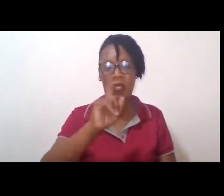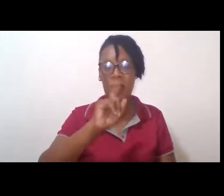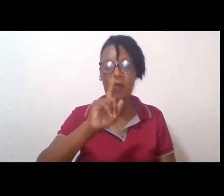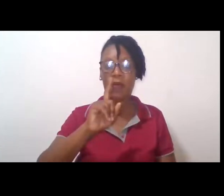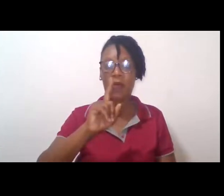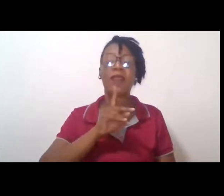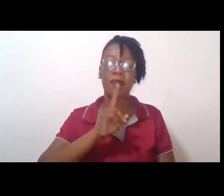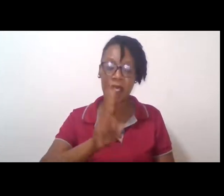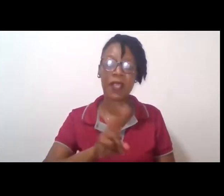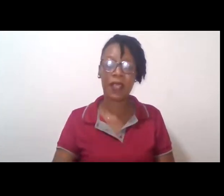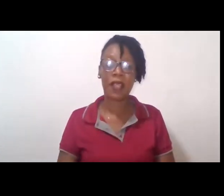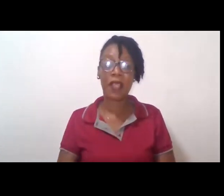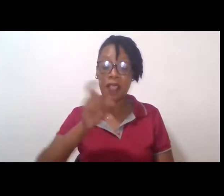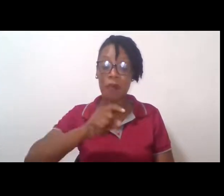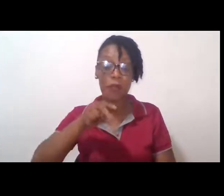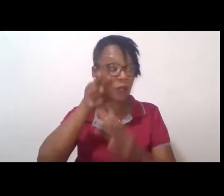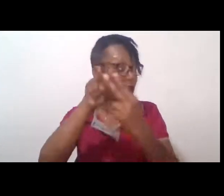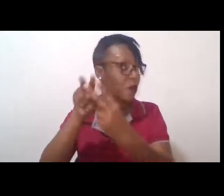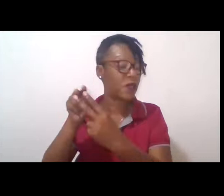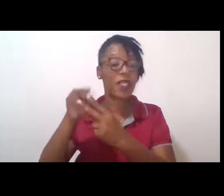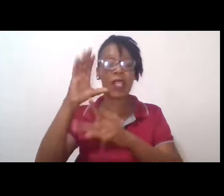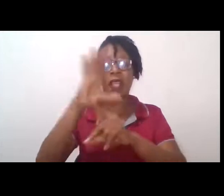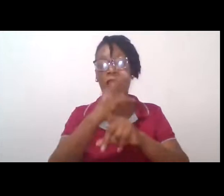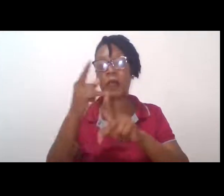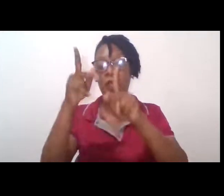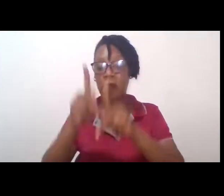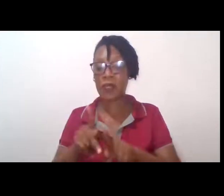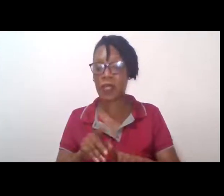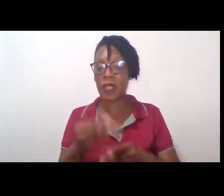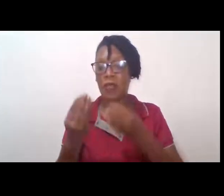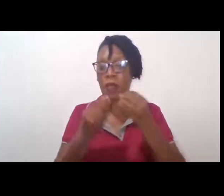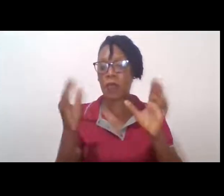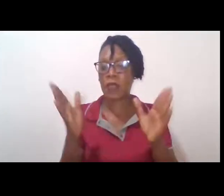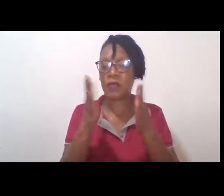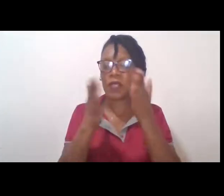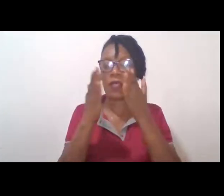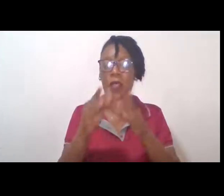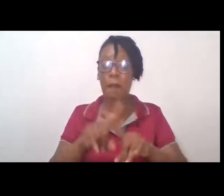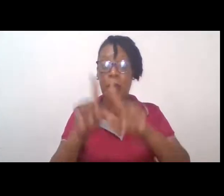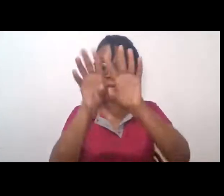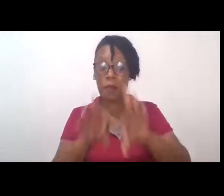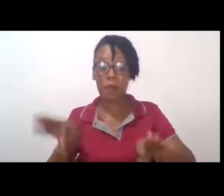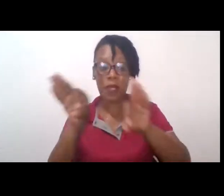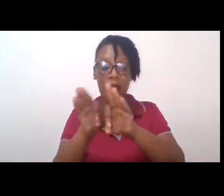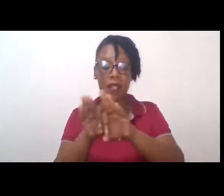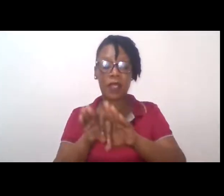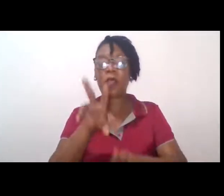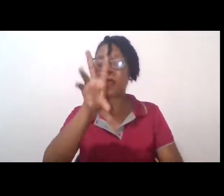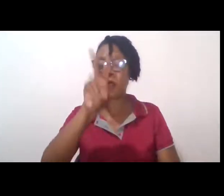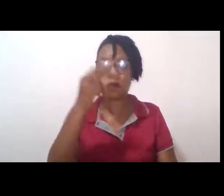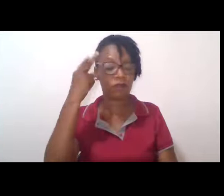a cada persona para saber cómo tenemos que estimularlo. Pero lo más importante es no los